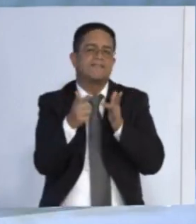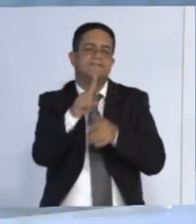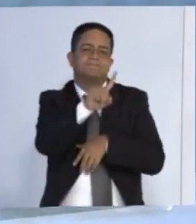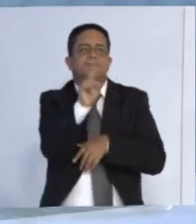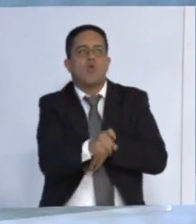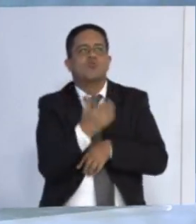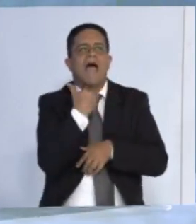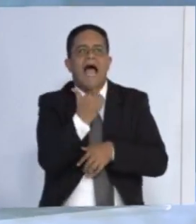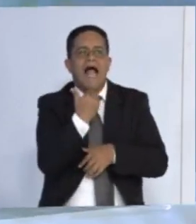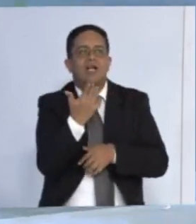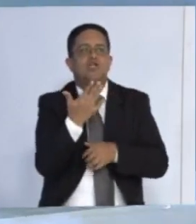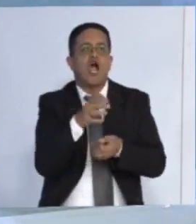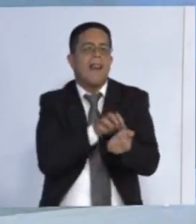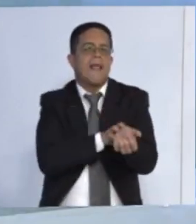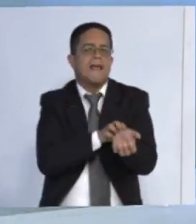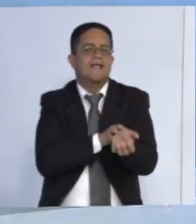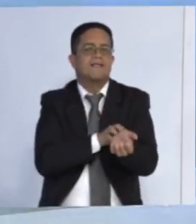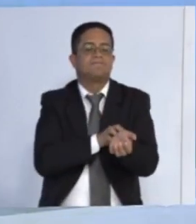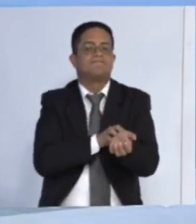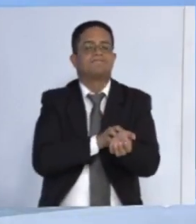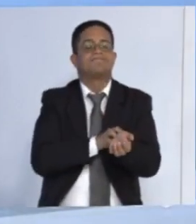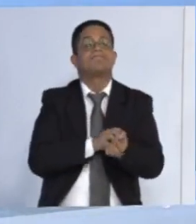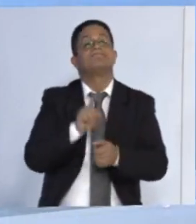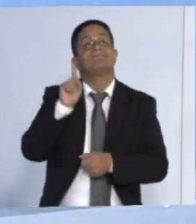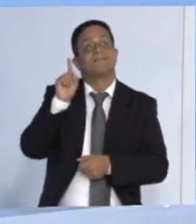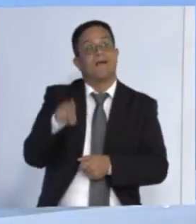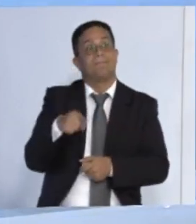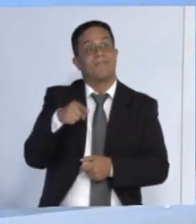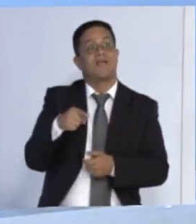consultarle estas alergias y otros temas. Nuestras cuentas,